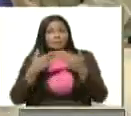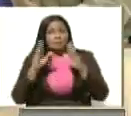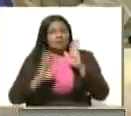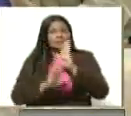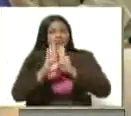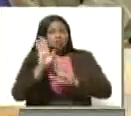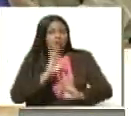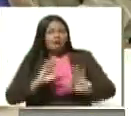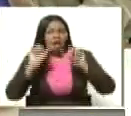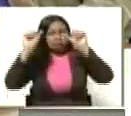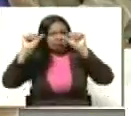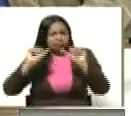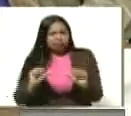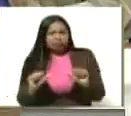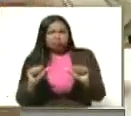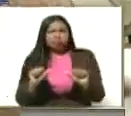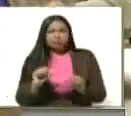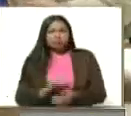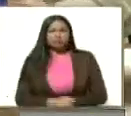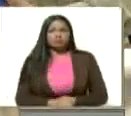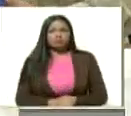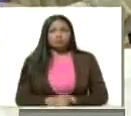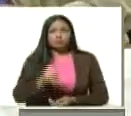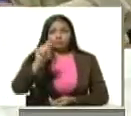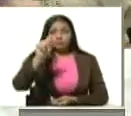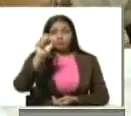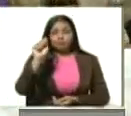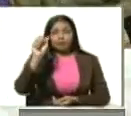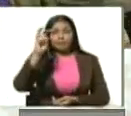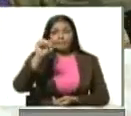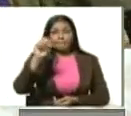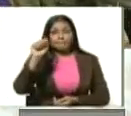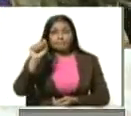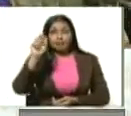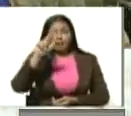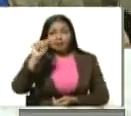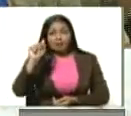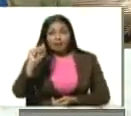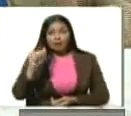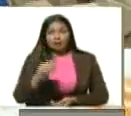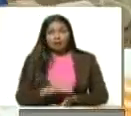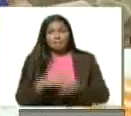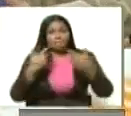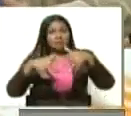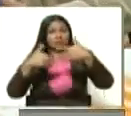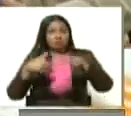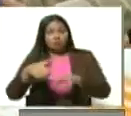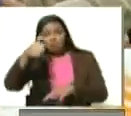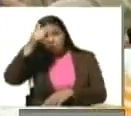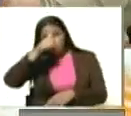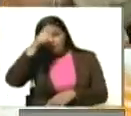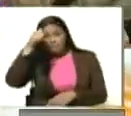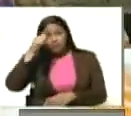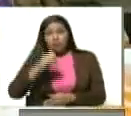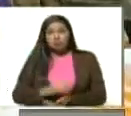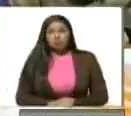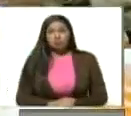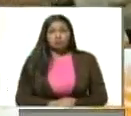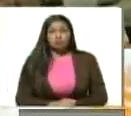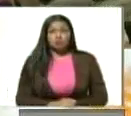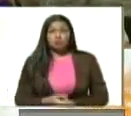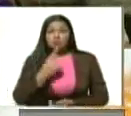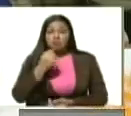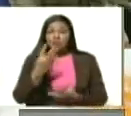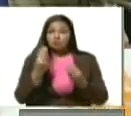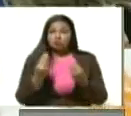desarrollar ninguna agenda en materia legislativa. Tamara, ¿no? Tamara Adrián. Que por cierto, marchó el domingo. Eso habla mucho